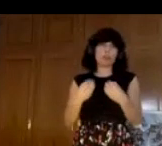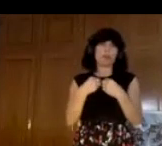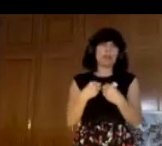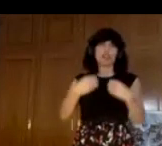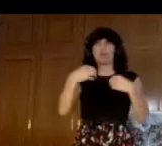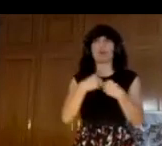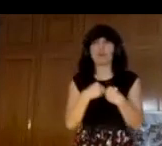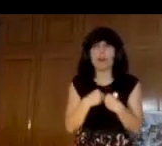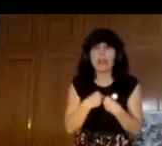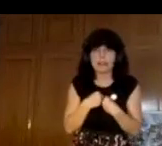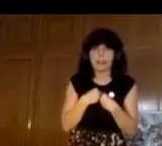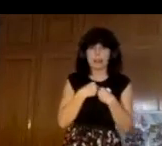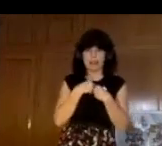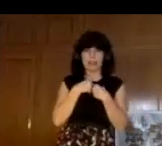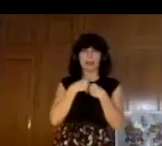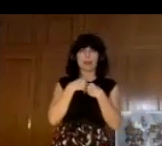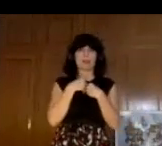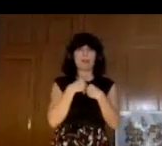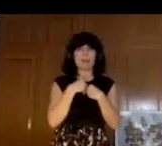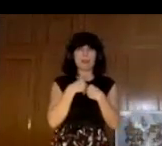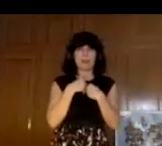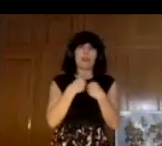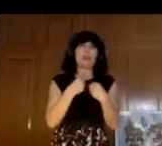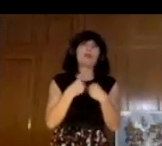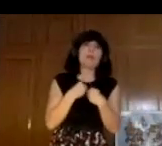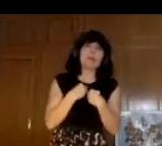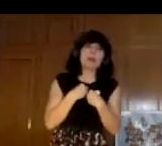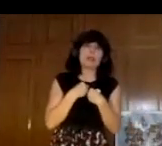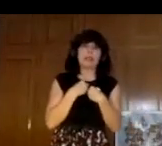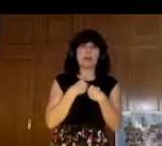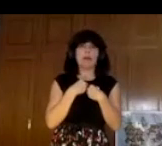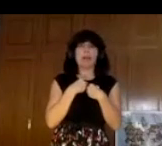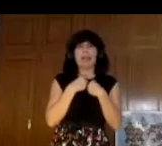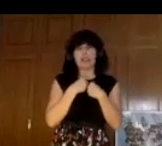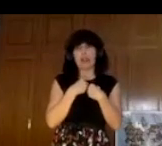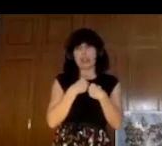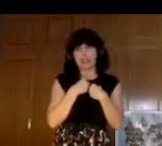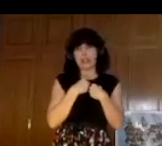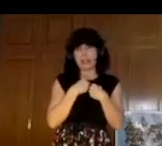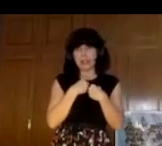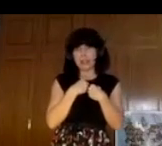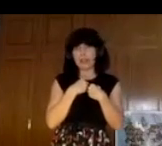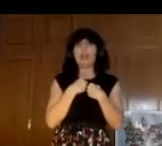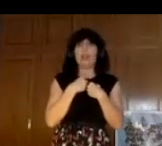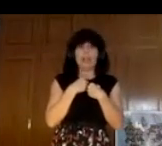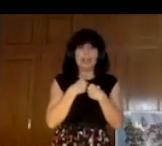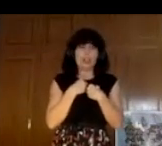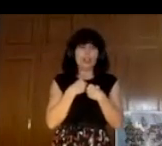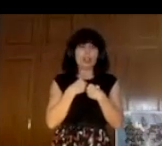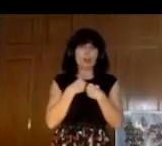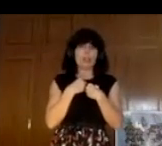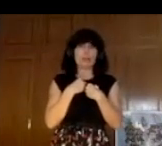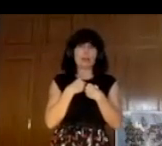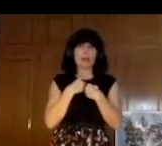argumentos primigenios por los cuales yo creo que hay que regularizar, como mi público objetivo son los indecisos, son